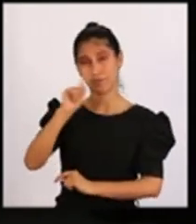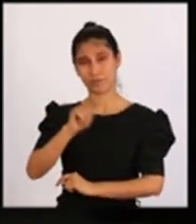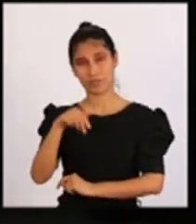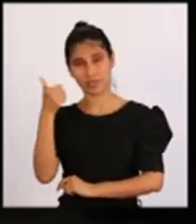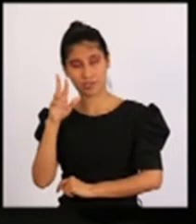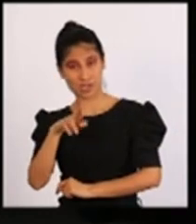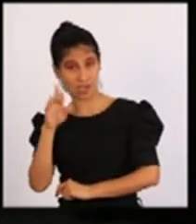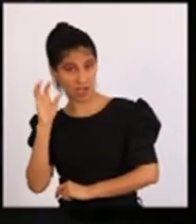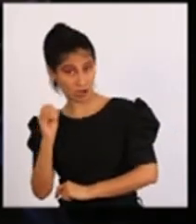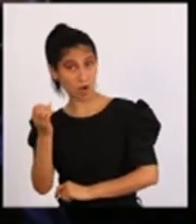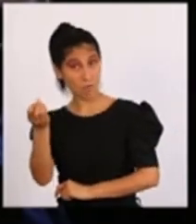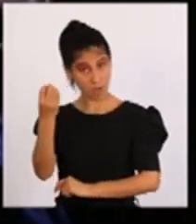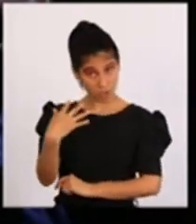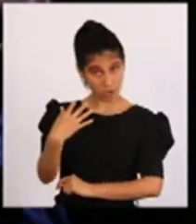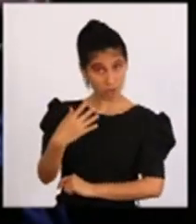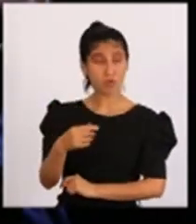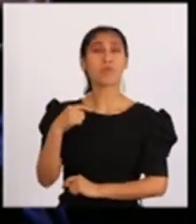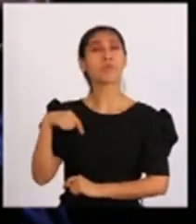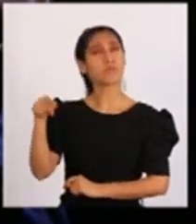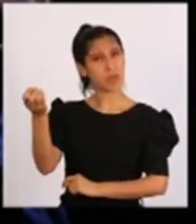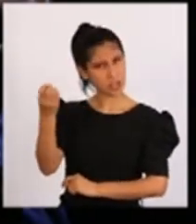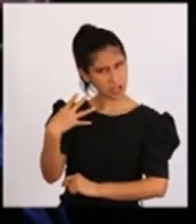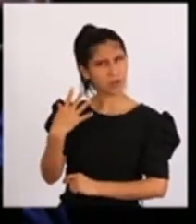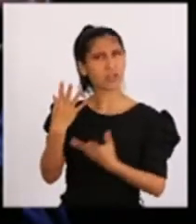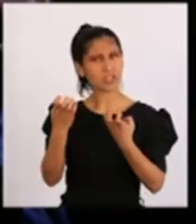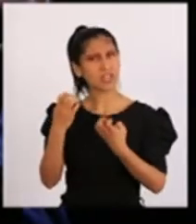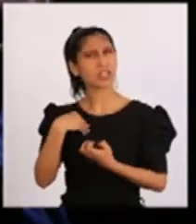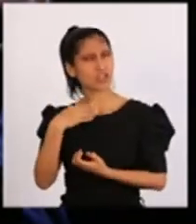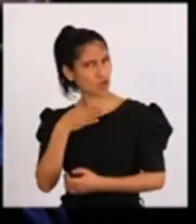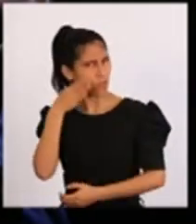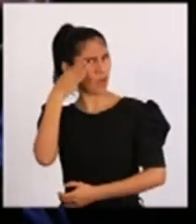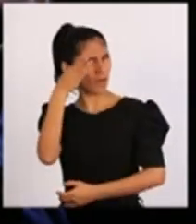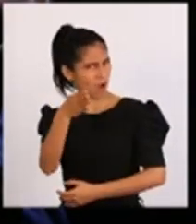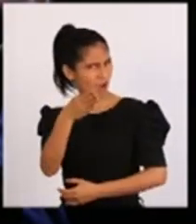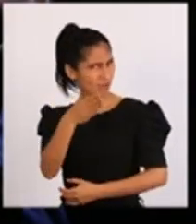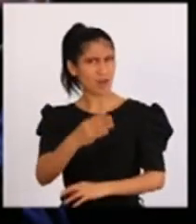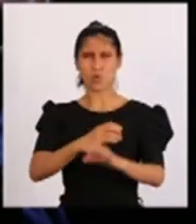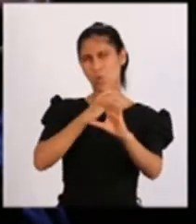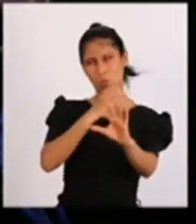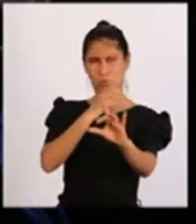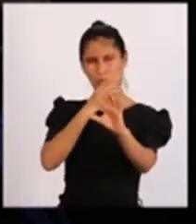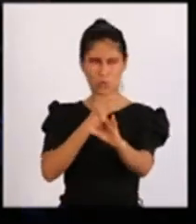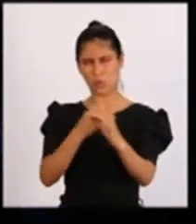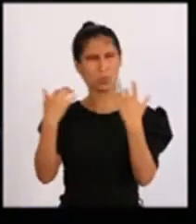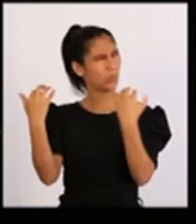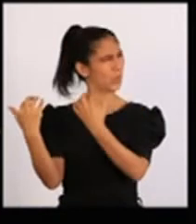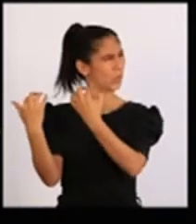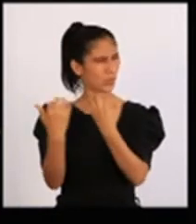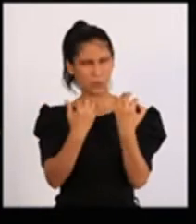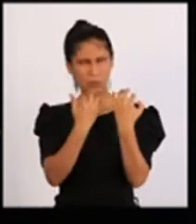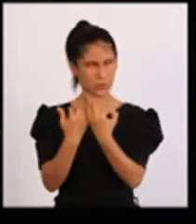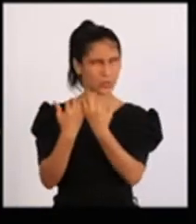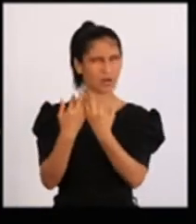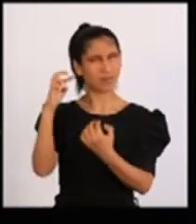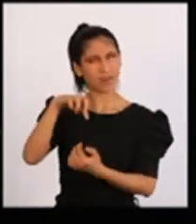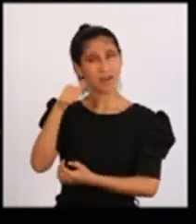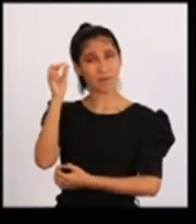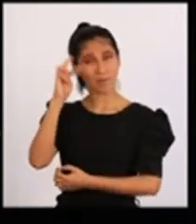Quieren que yo vaya a tocar Pampa de Amancais. Por eso yo he llevado ese